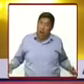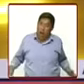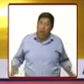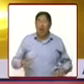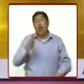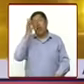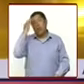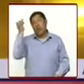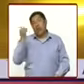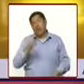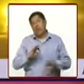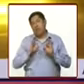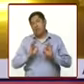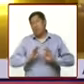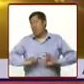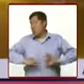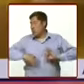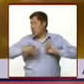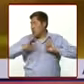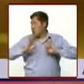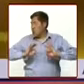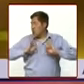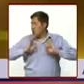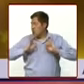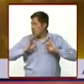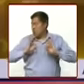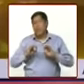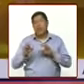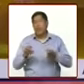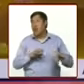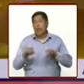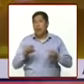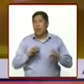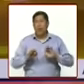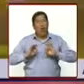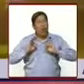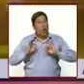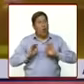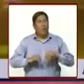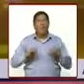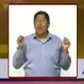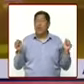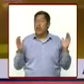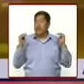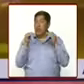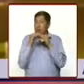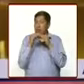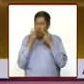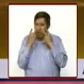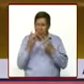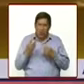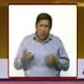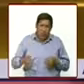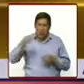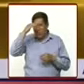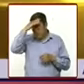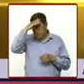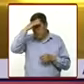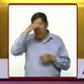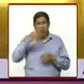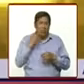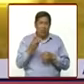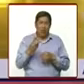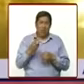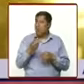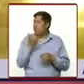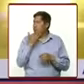qué? Porque es el traje de gala, esa es la forma como ellos expresan. Traje de gala de La Paz. Yo he visto por ahí invitados especiales, estoy en el lugar